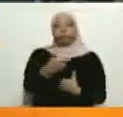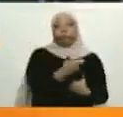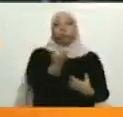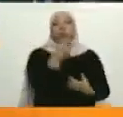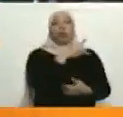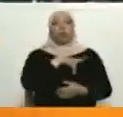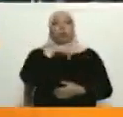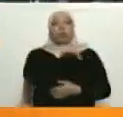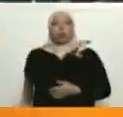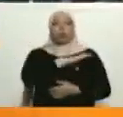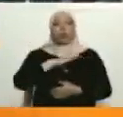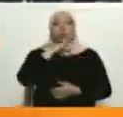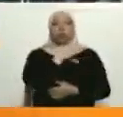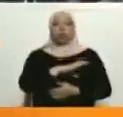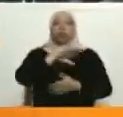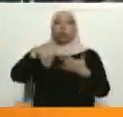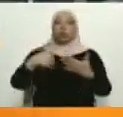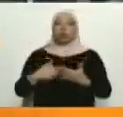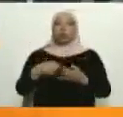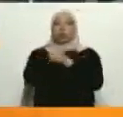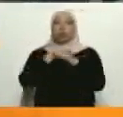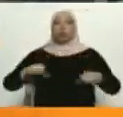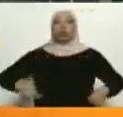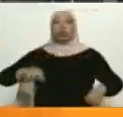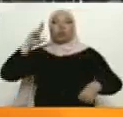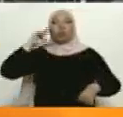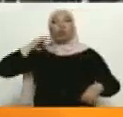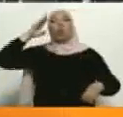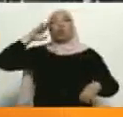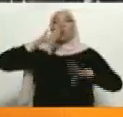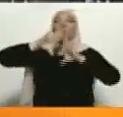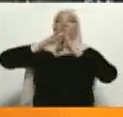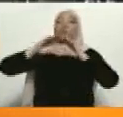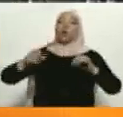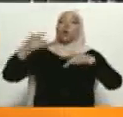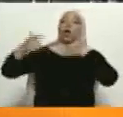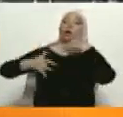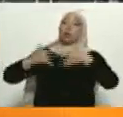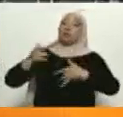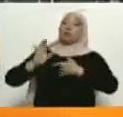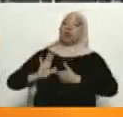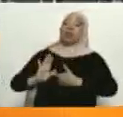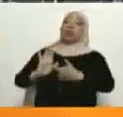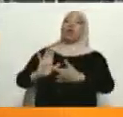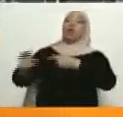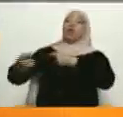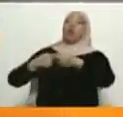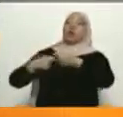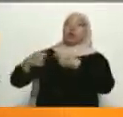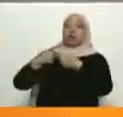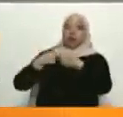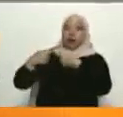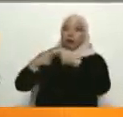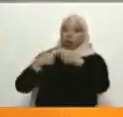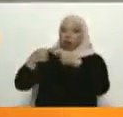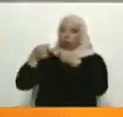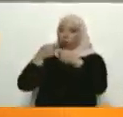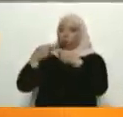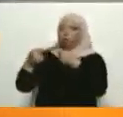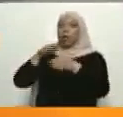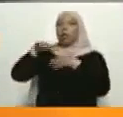la Fuerza Armada nacional bolivariana todos nuestros organismos que actuaron en coordinación para que los